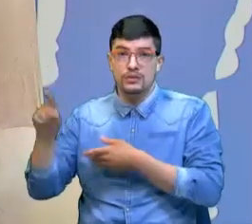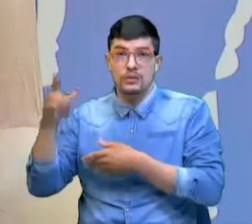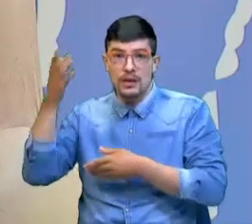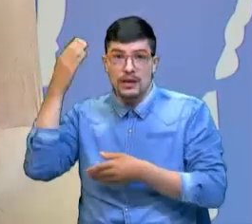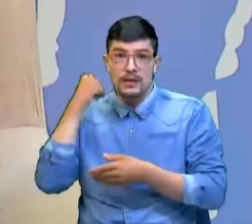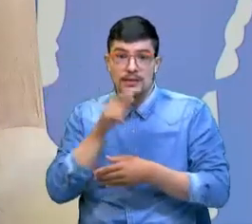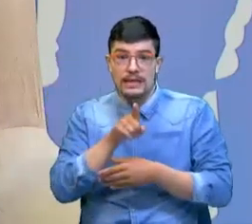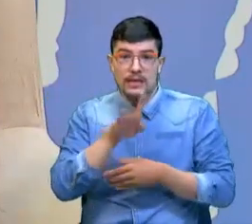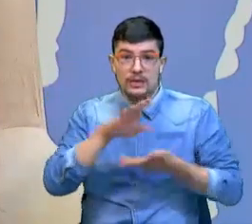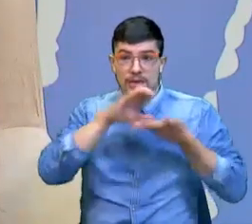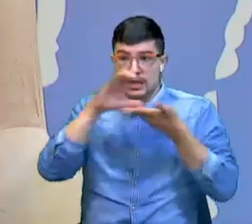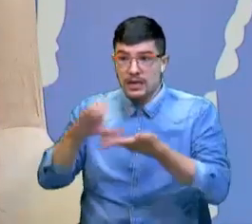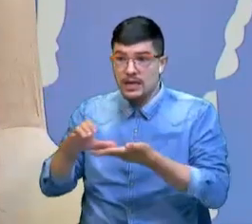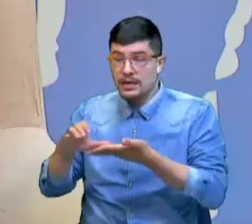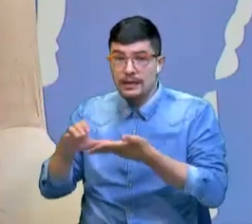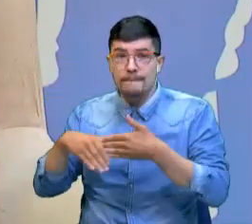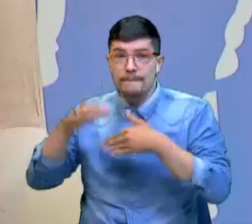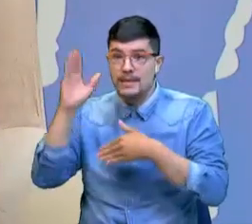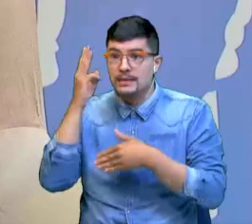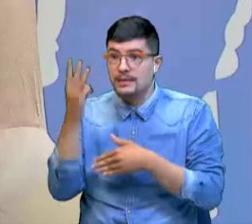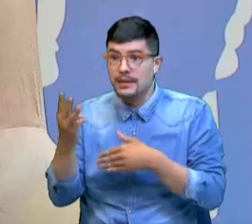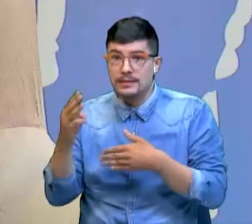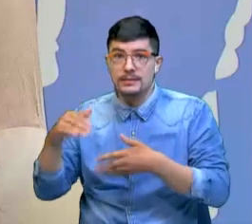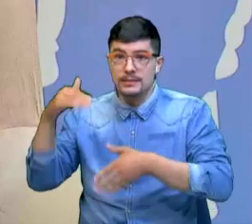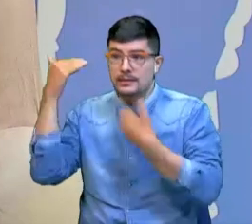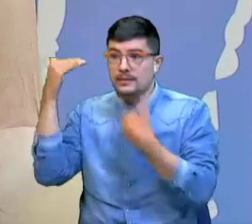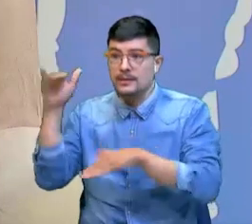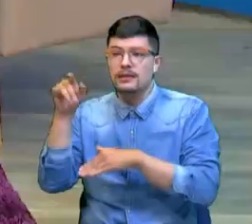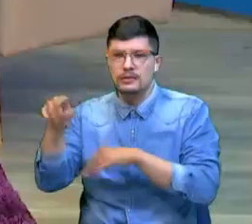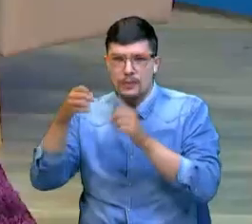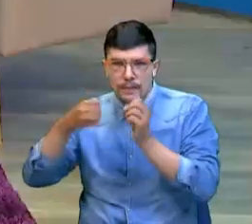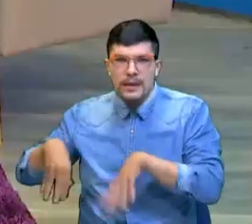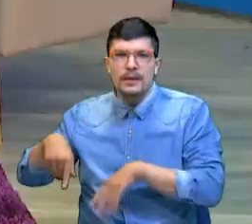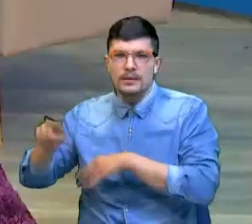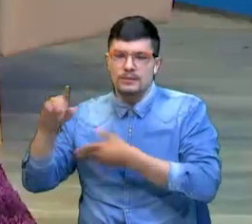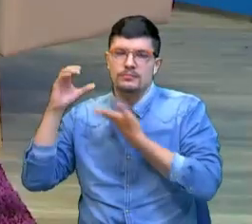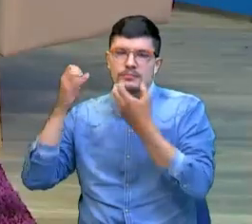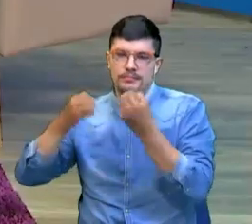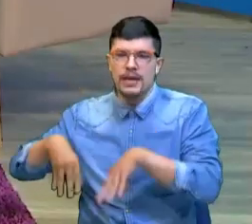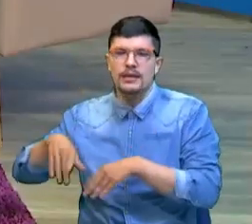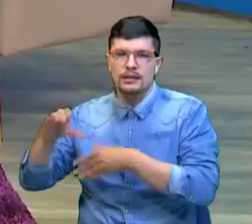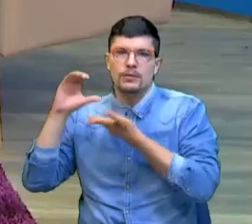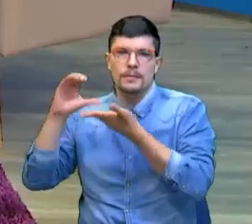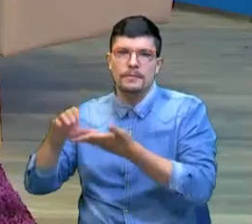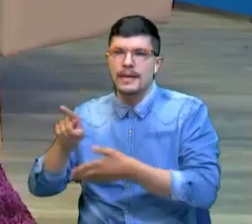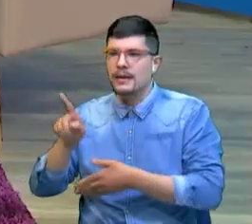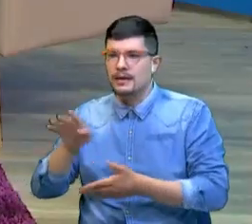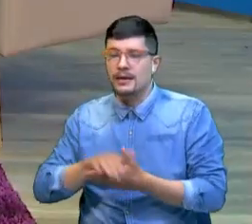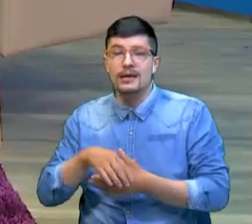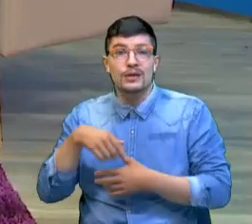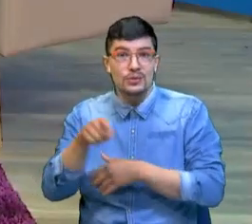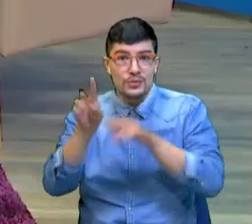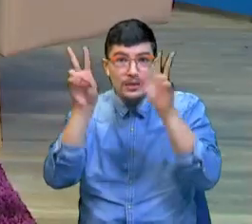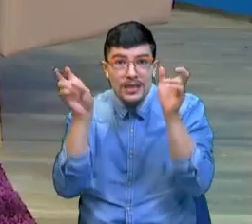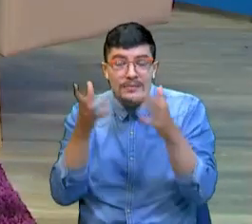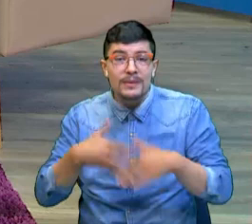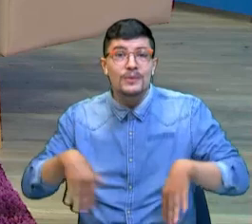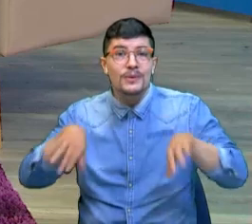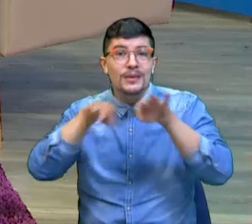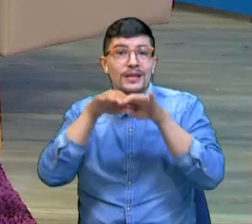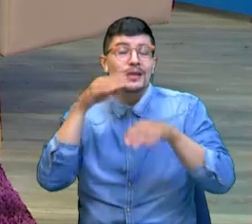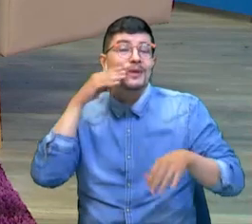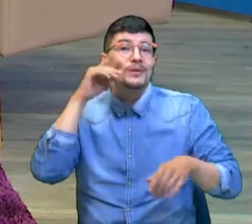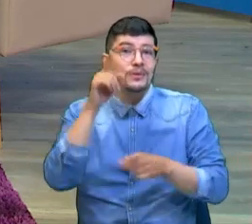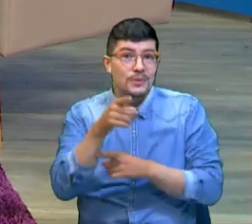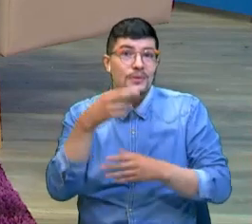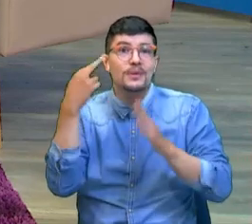inicial queda superior a los 3 salarios mínimos, va a perder la mesada 14. Miren, de aquí la importancia cuando vayan a